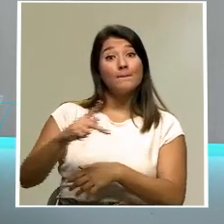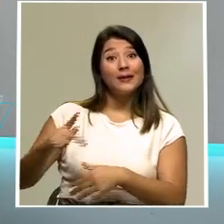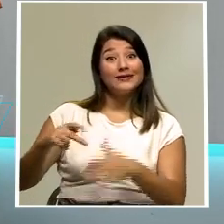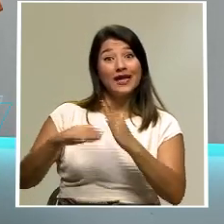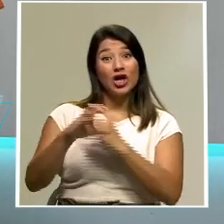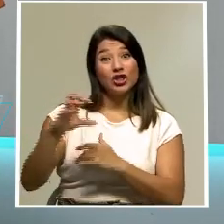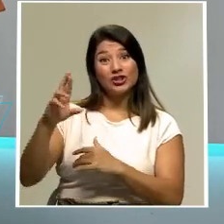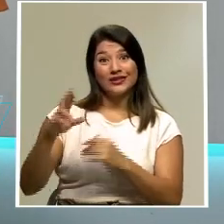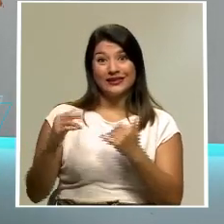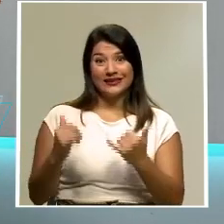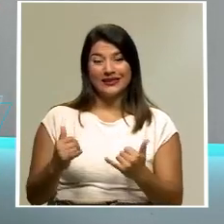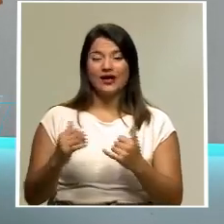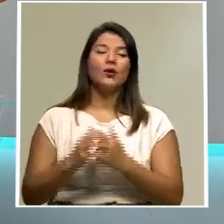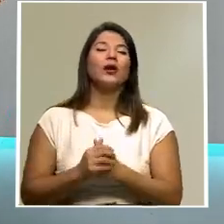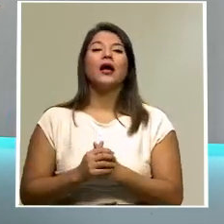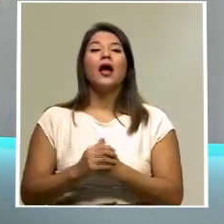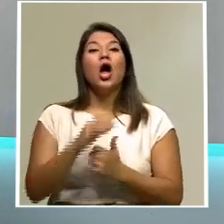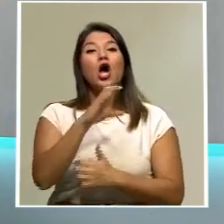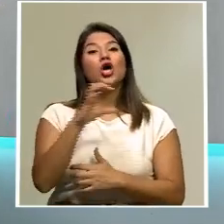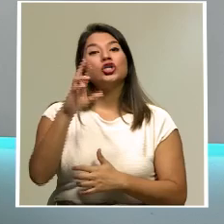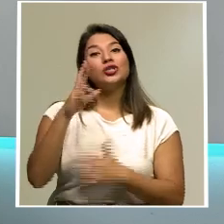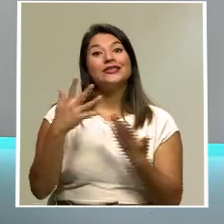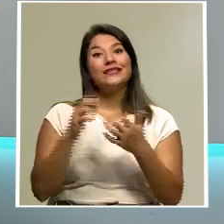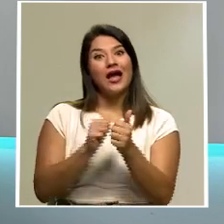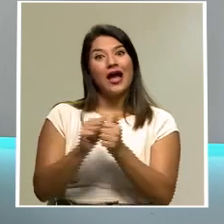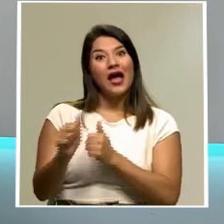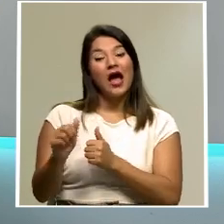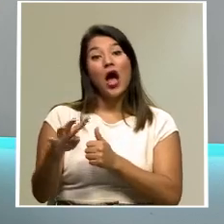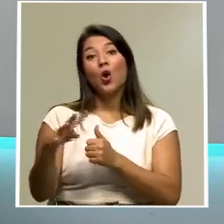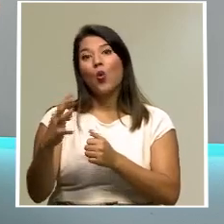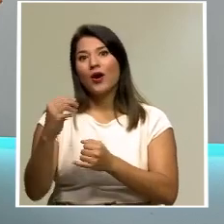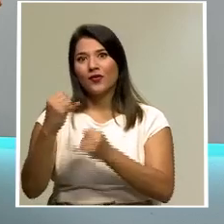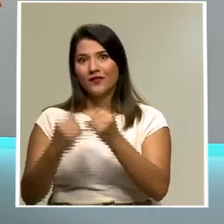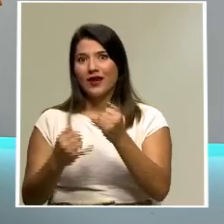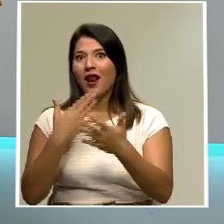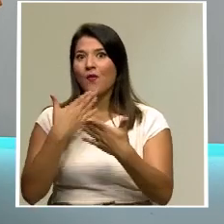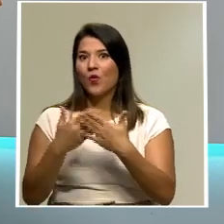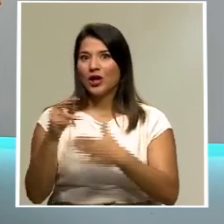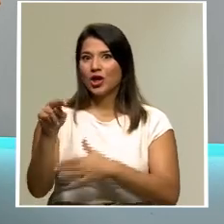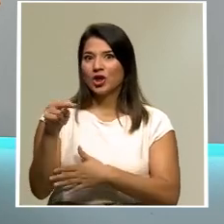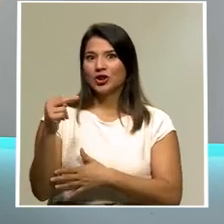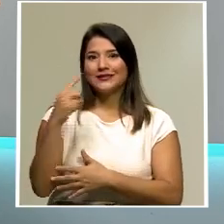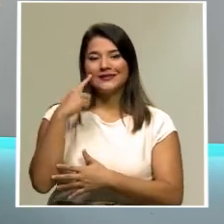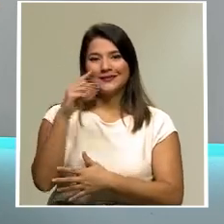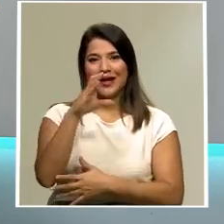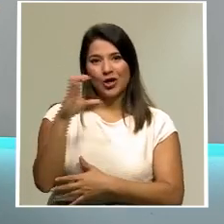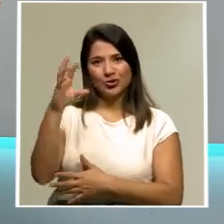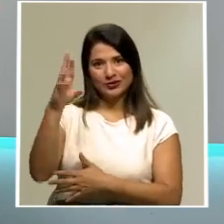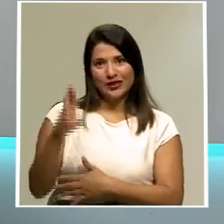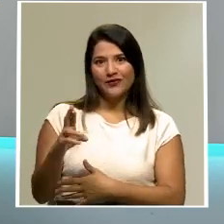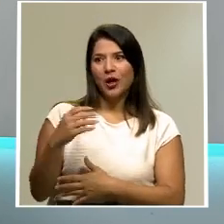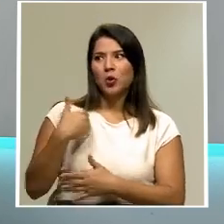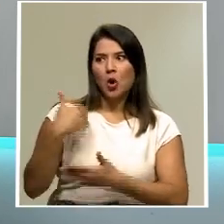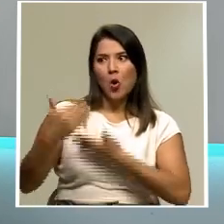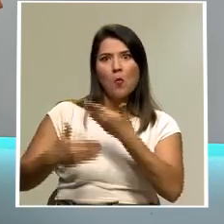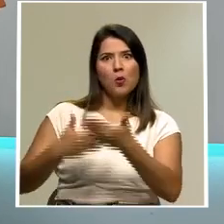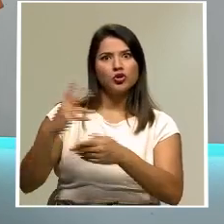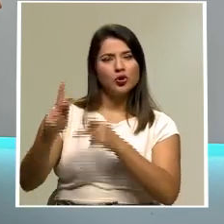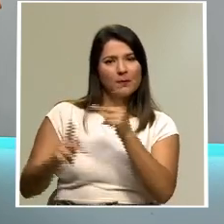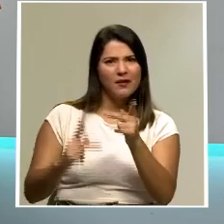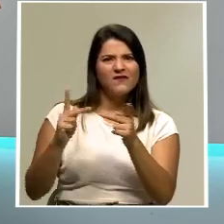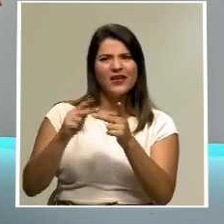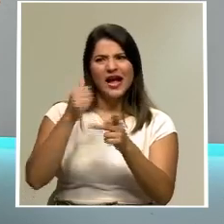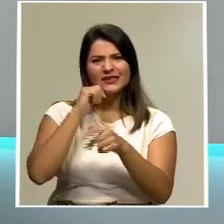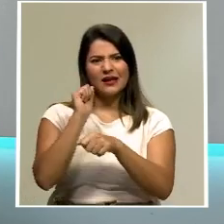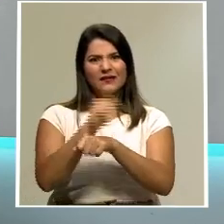este momento. Costa Rica ya está en cuartos de final, muy buenas noticias para los ticos porque bueno, han tenido un paso perfecto de momento, ya derrotaron